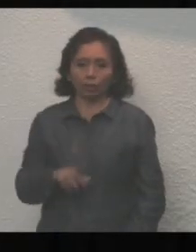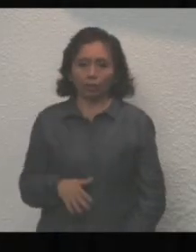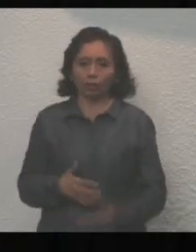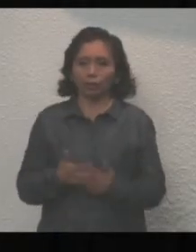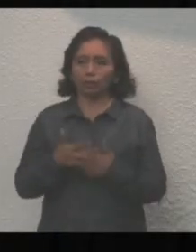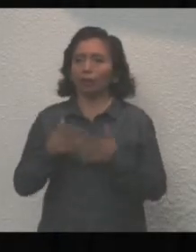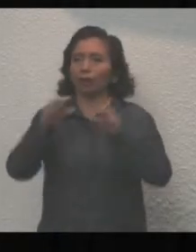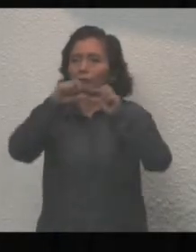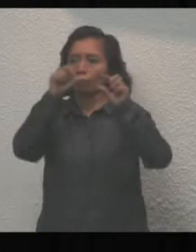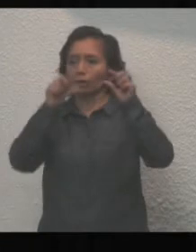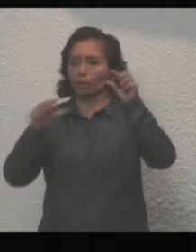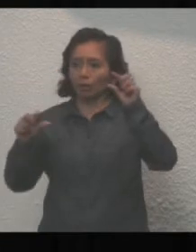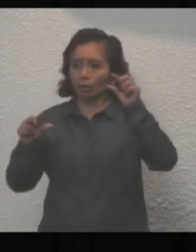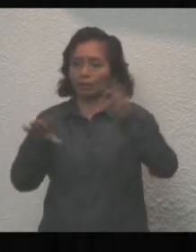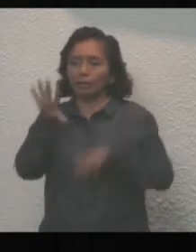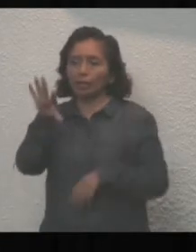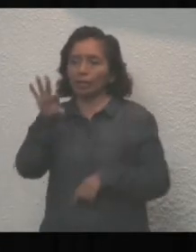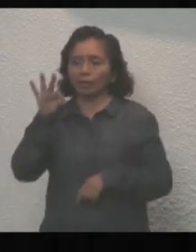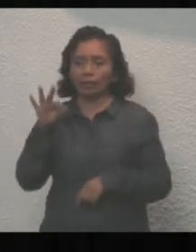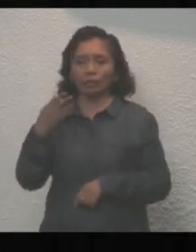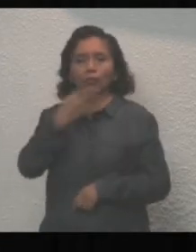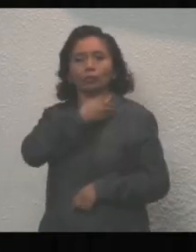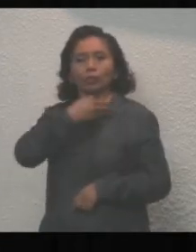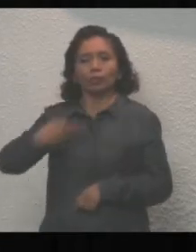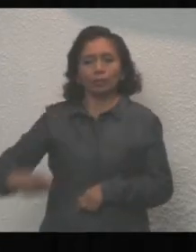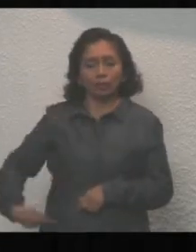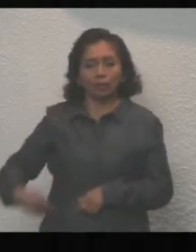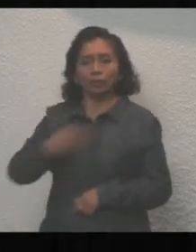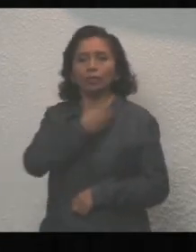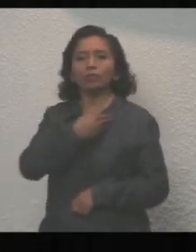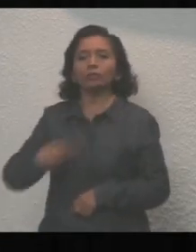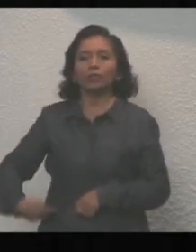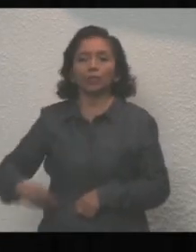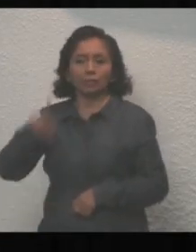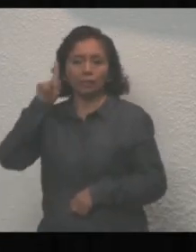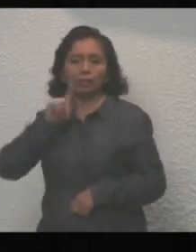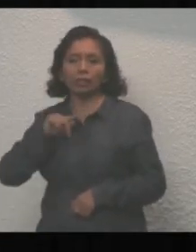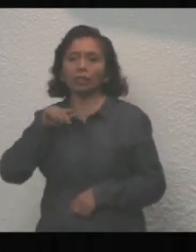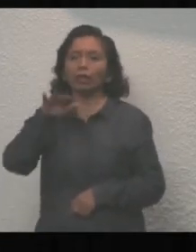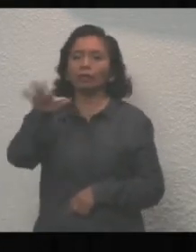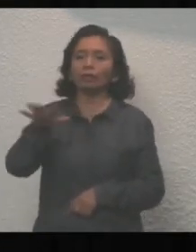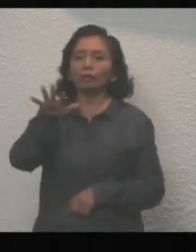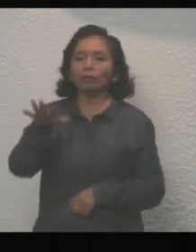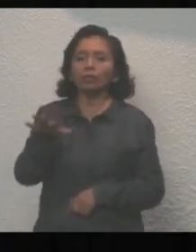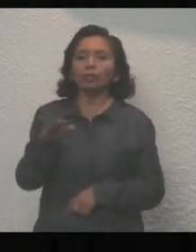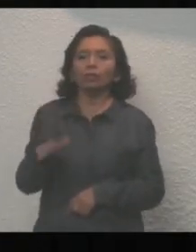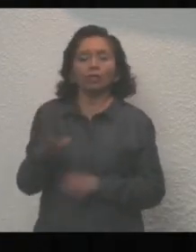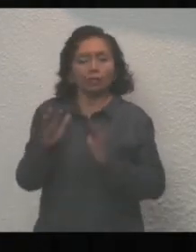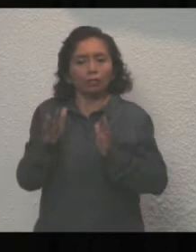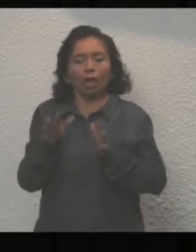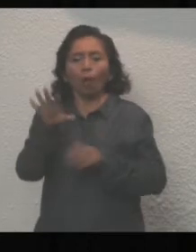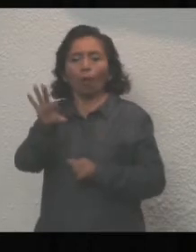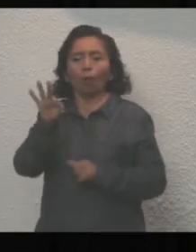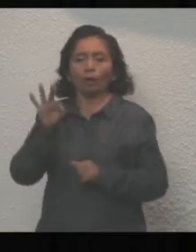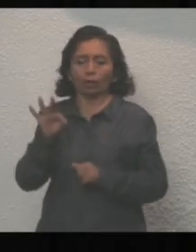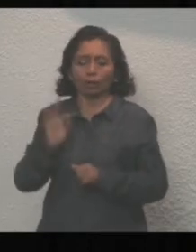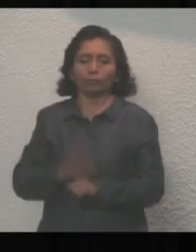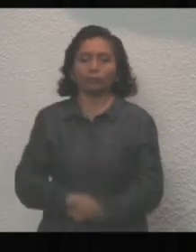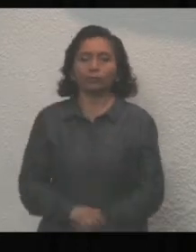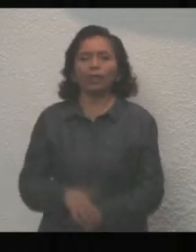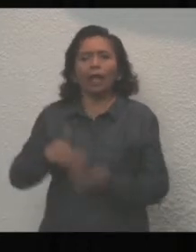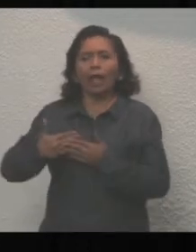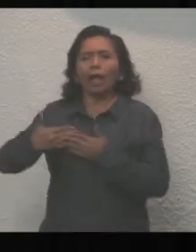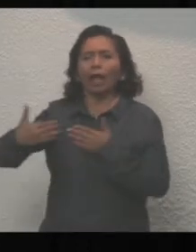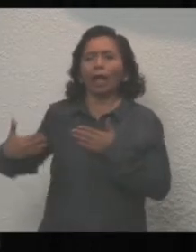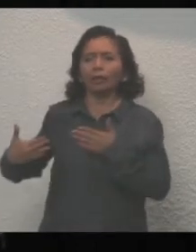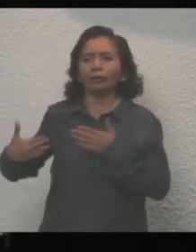diputados y diputadas federales electas, presidentas y presidentes municipales en funciones y electos. Antes de